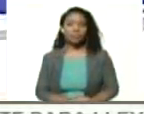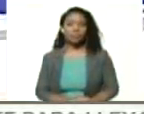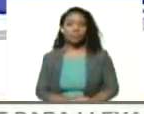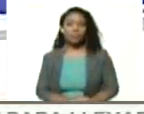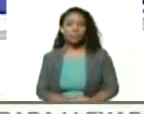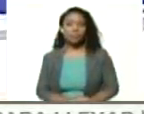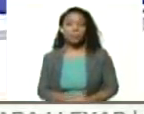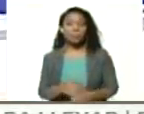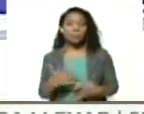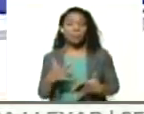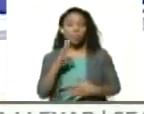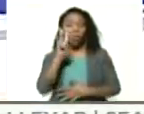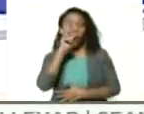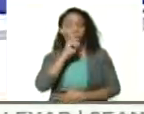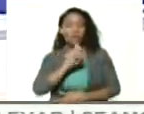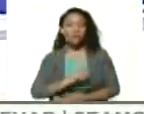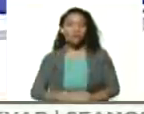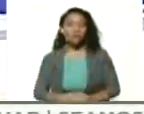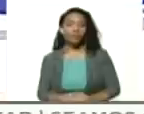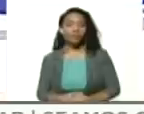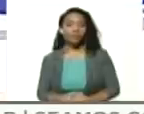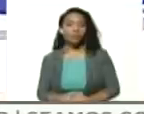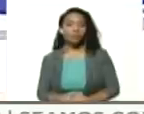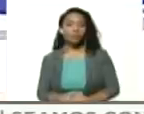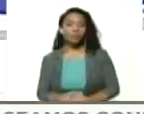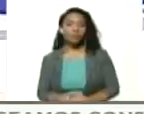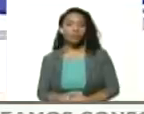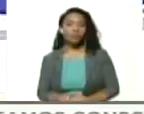en 2 años,